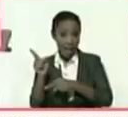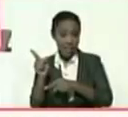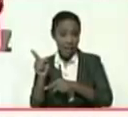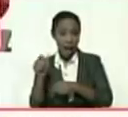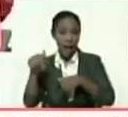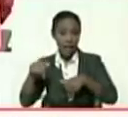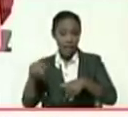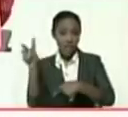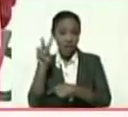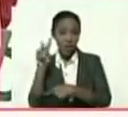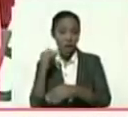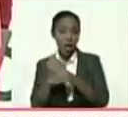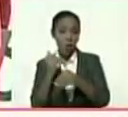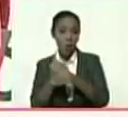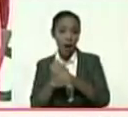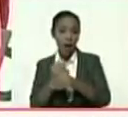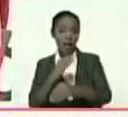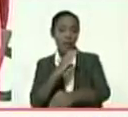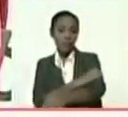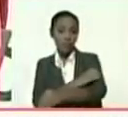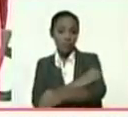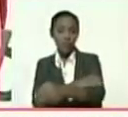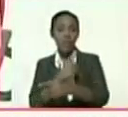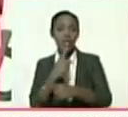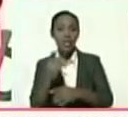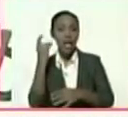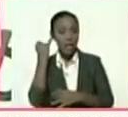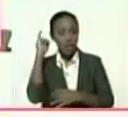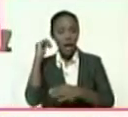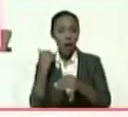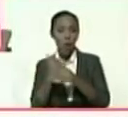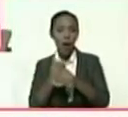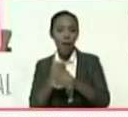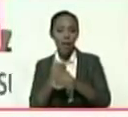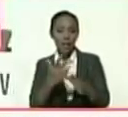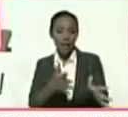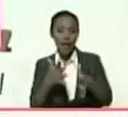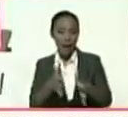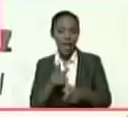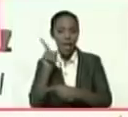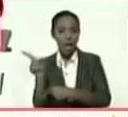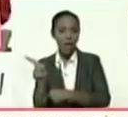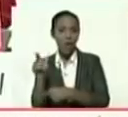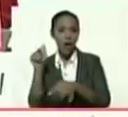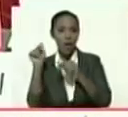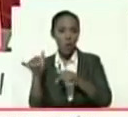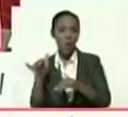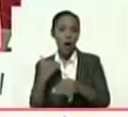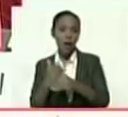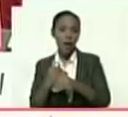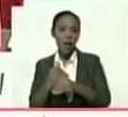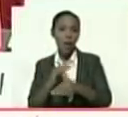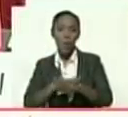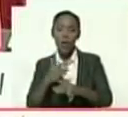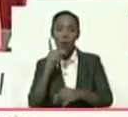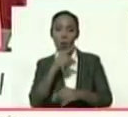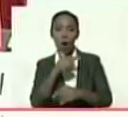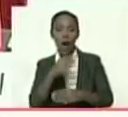saben lo que significa elecciones justas, libres, no? Que las ganen ellos. Si no, nunca será justa ni libre.